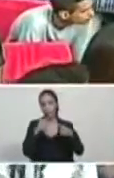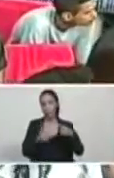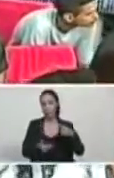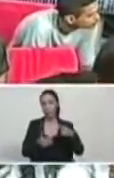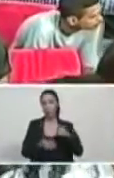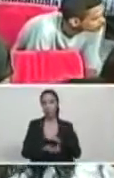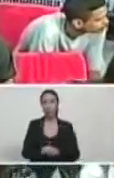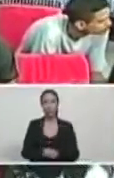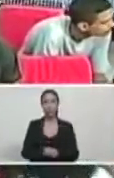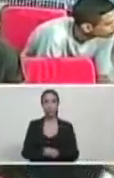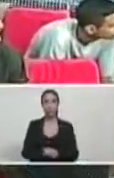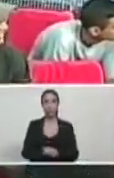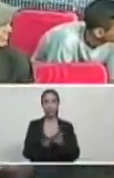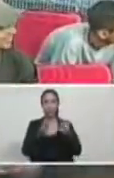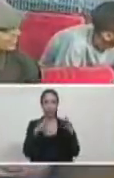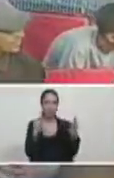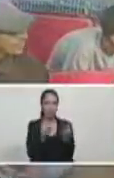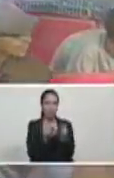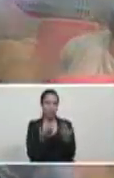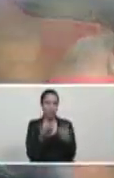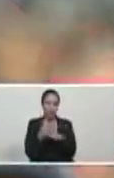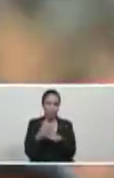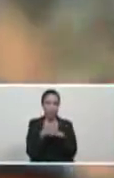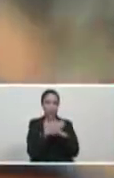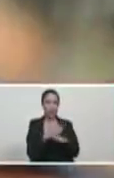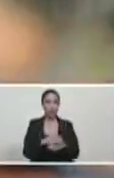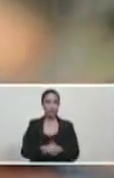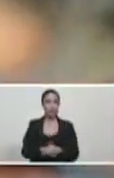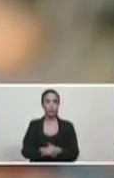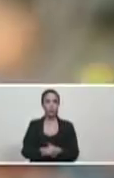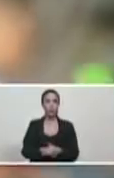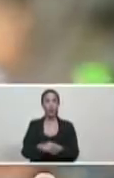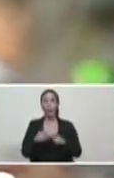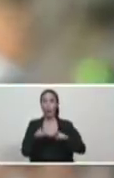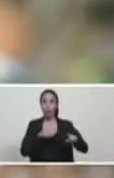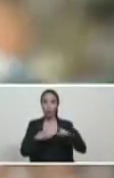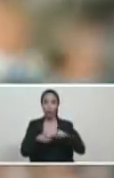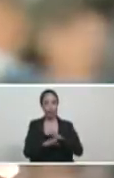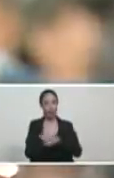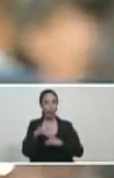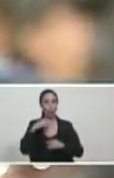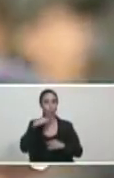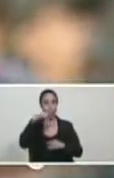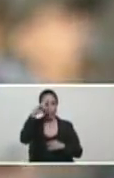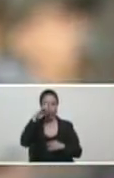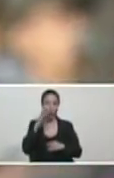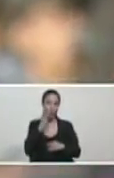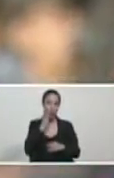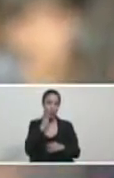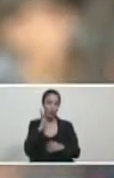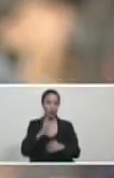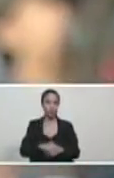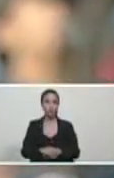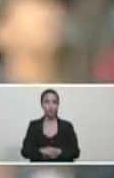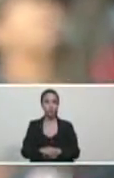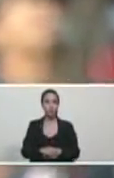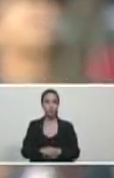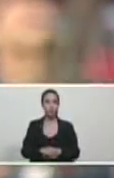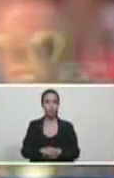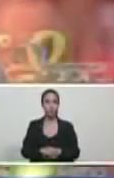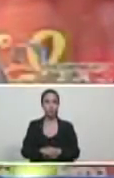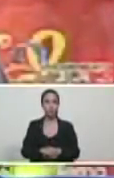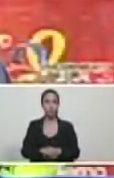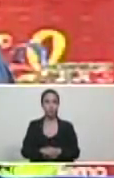cumplir con la familia y coordinado con sus padres, con sus madres, con sus